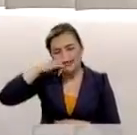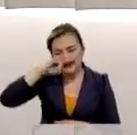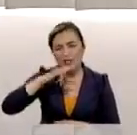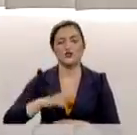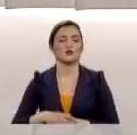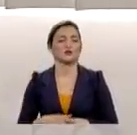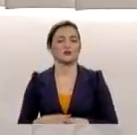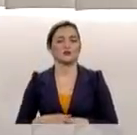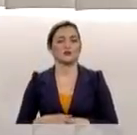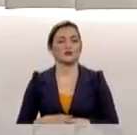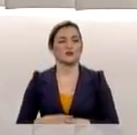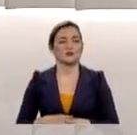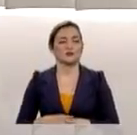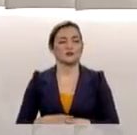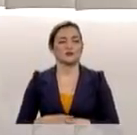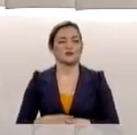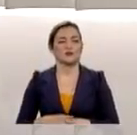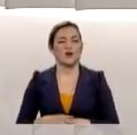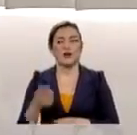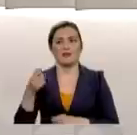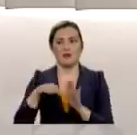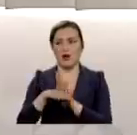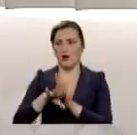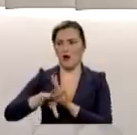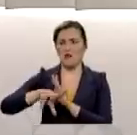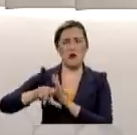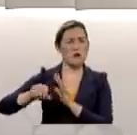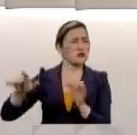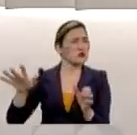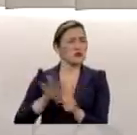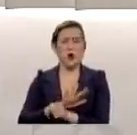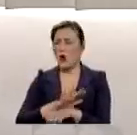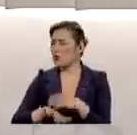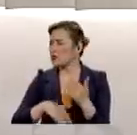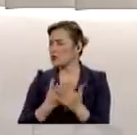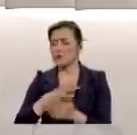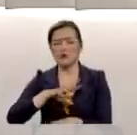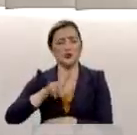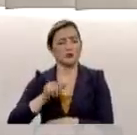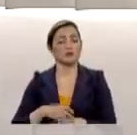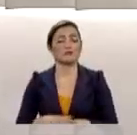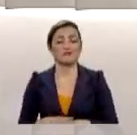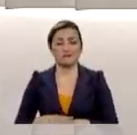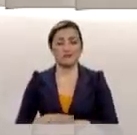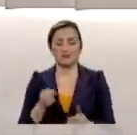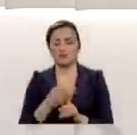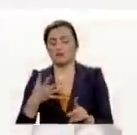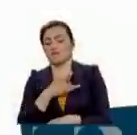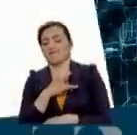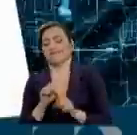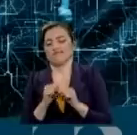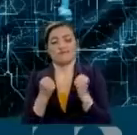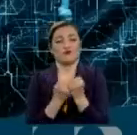de personas que sufren un robo total de su dinero en una cuenta, y obviamente eso genera un alto impacto en nuestra